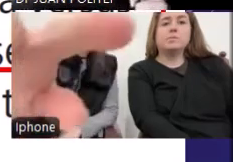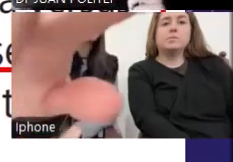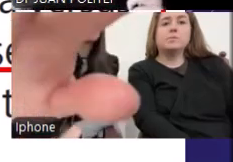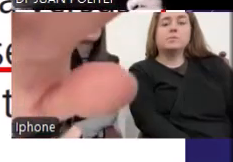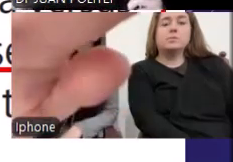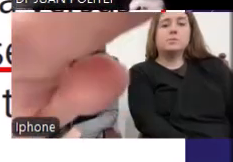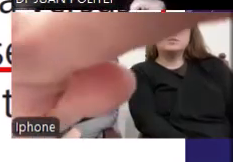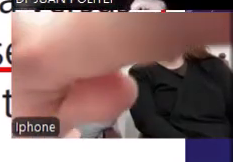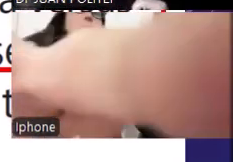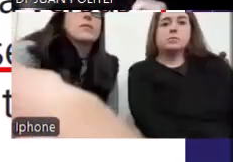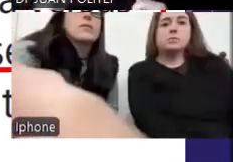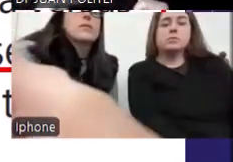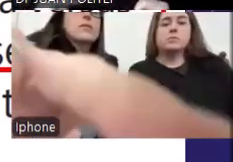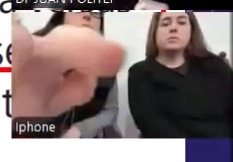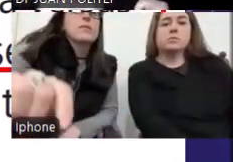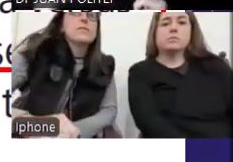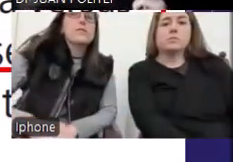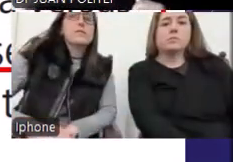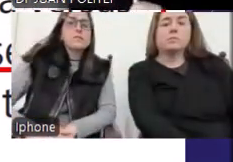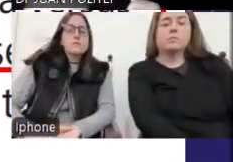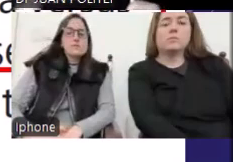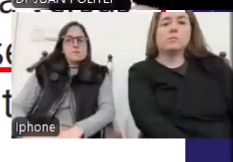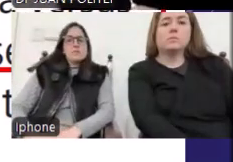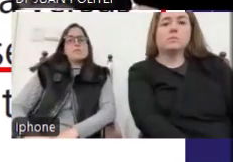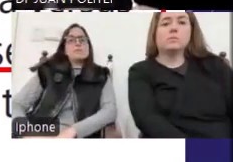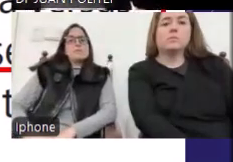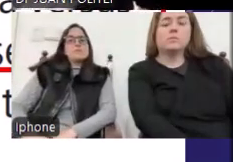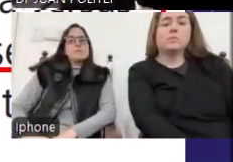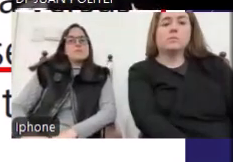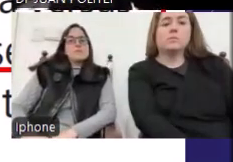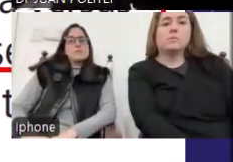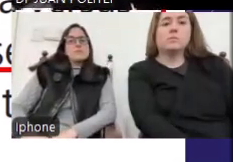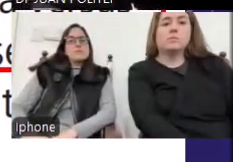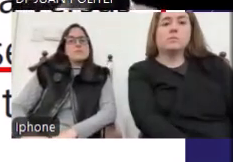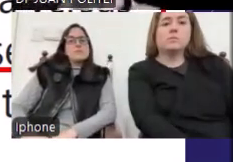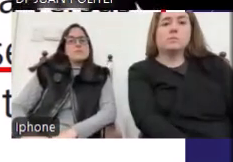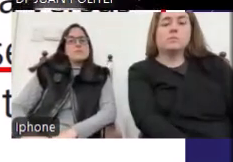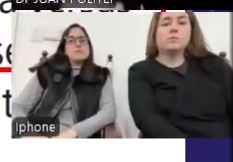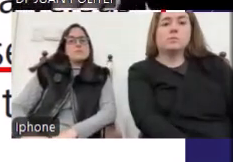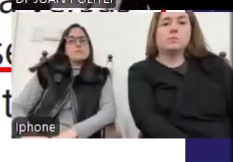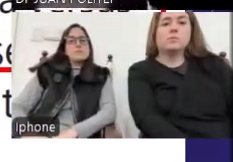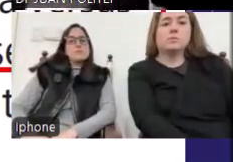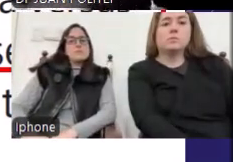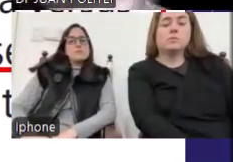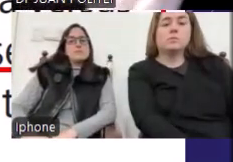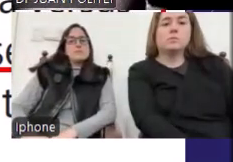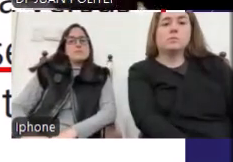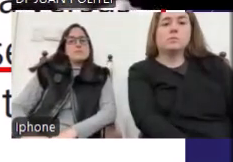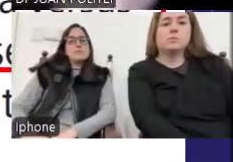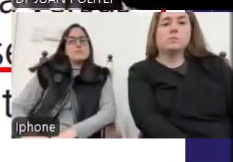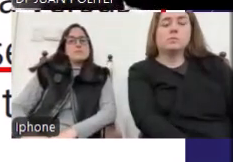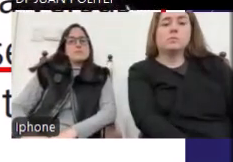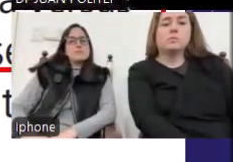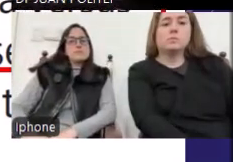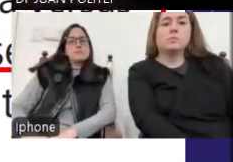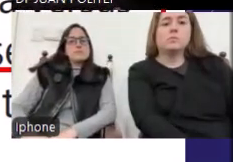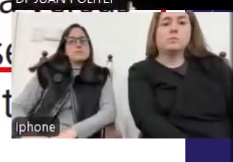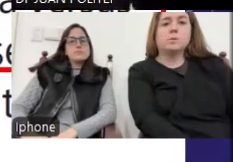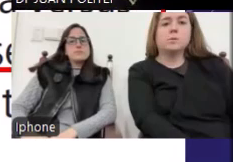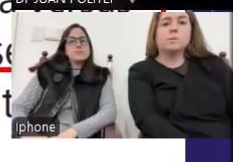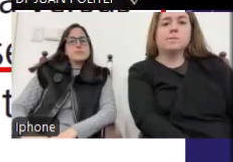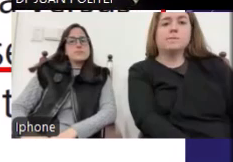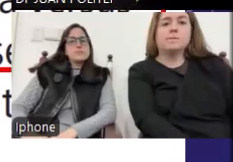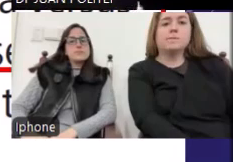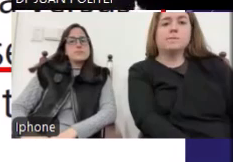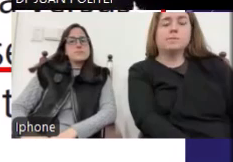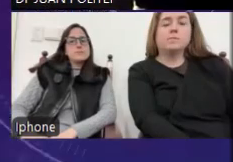que el Fabracime, ¿ok? Eso es lo que se demostró en el mundo, por eso está aprobada. Se los comento porque van a leer estas cosas que están dando